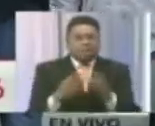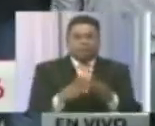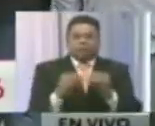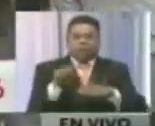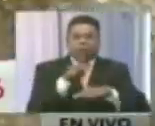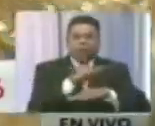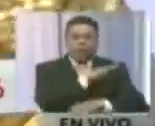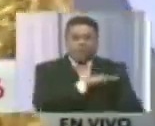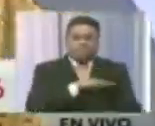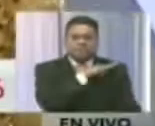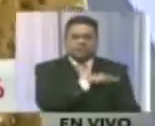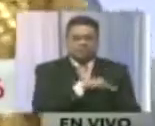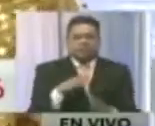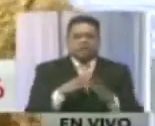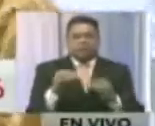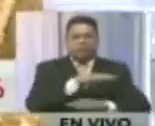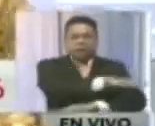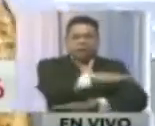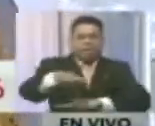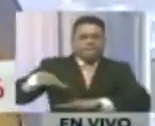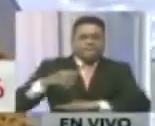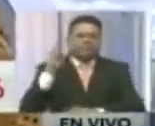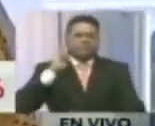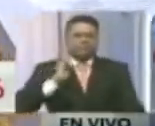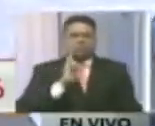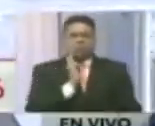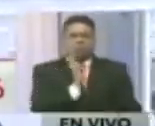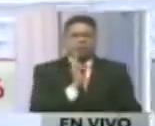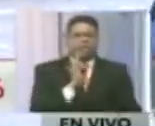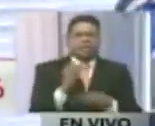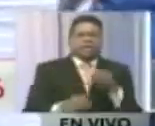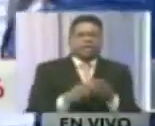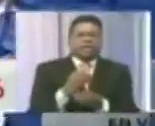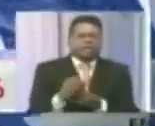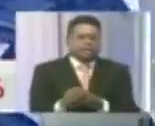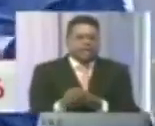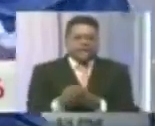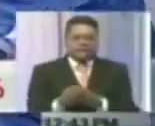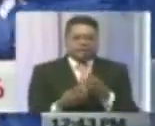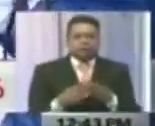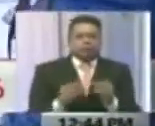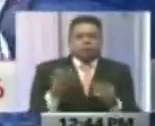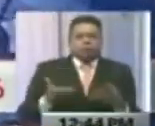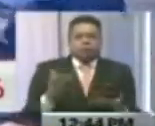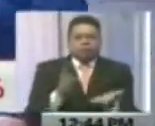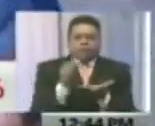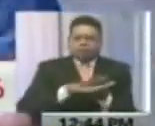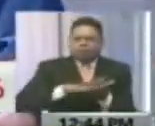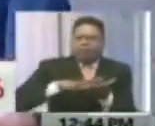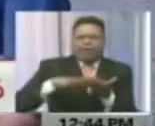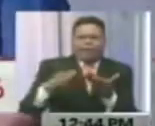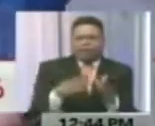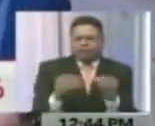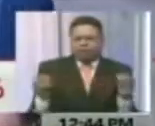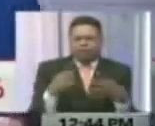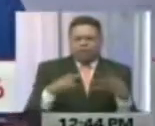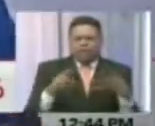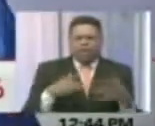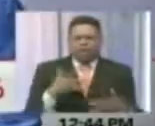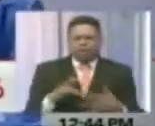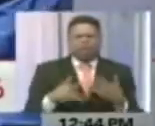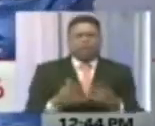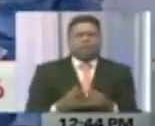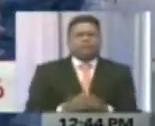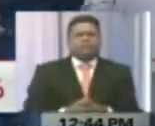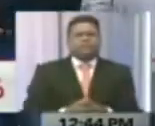llegar a nuestras plazas públicas. Acá se privilegia el espacio público, se privilegia la recreación y se privilegia principalmente la